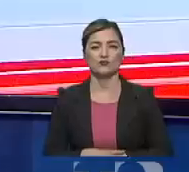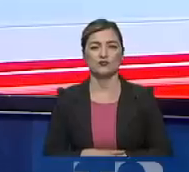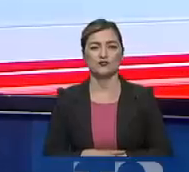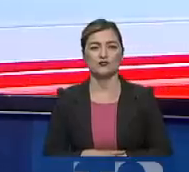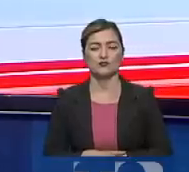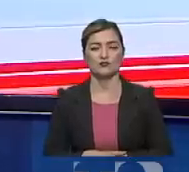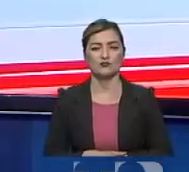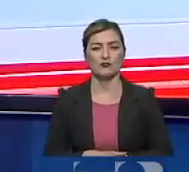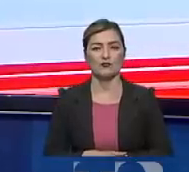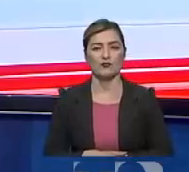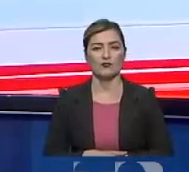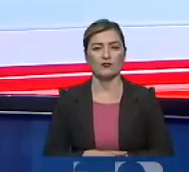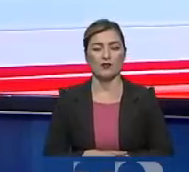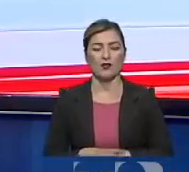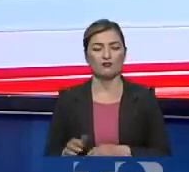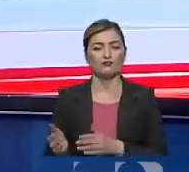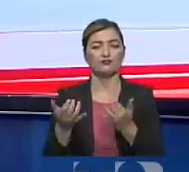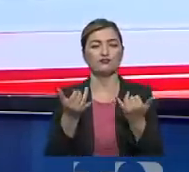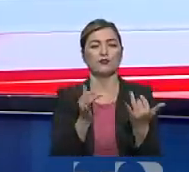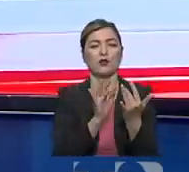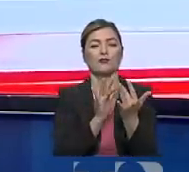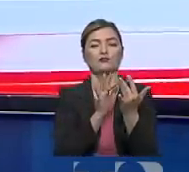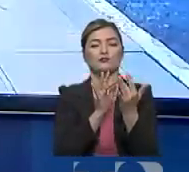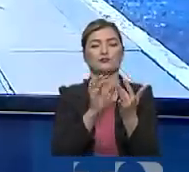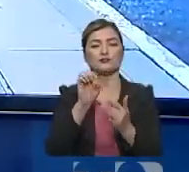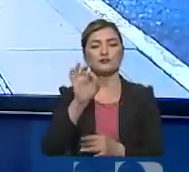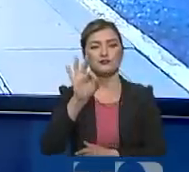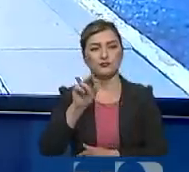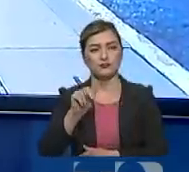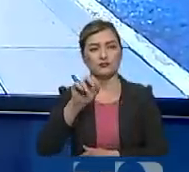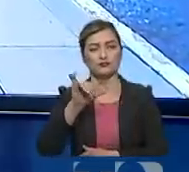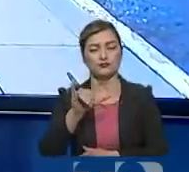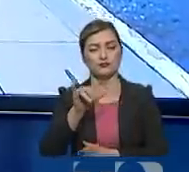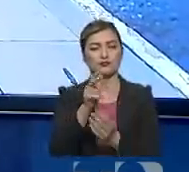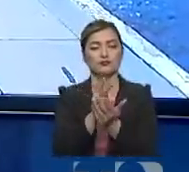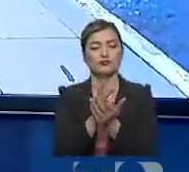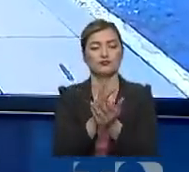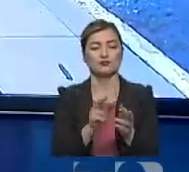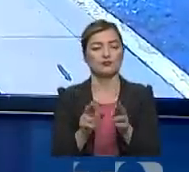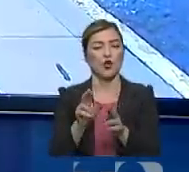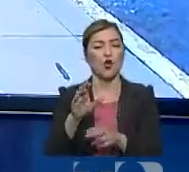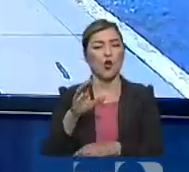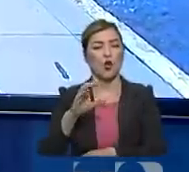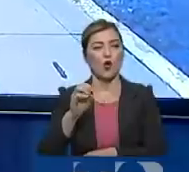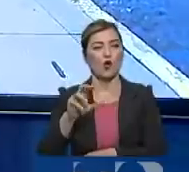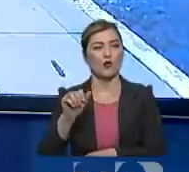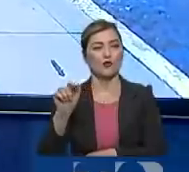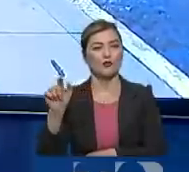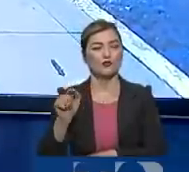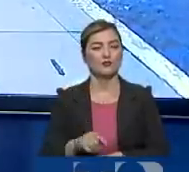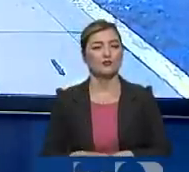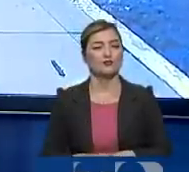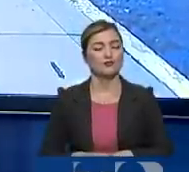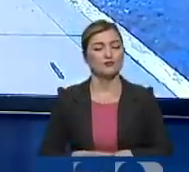horas. En este momento vamos en vivo con nuestra compañera Stephanie Paz hasta la estación de la Río Coca, como ustedes las ven en las imágenes, porque las